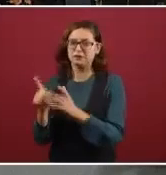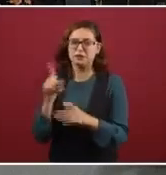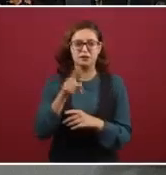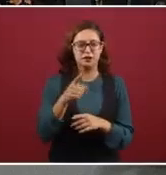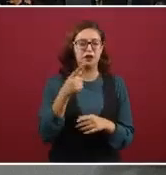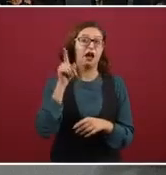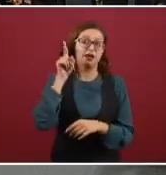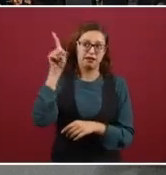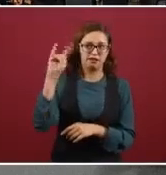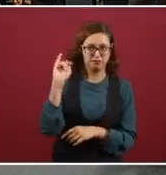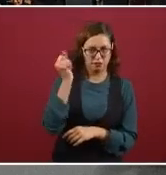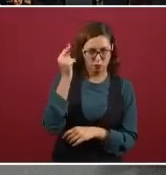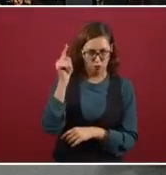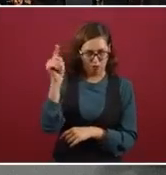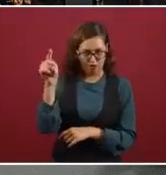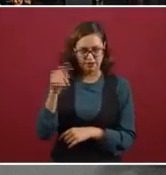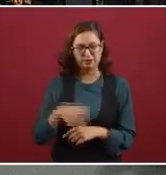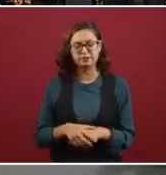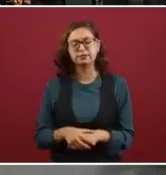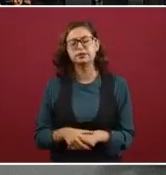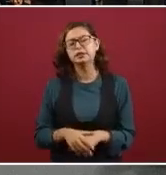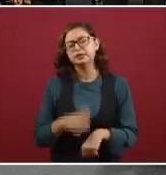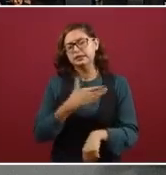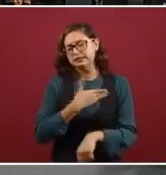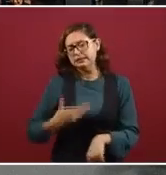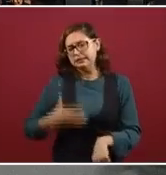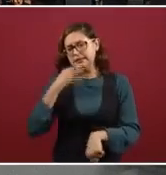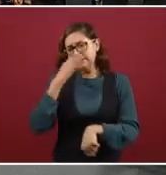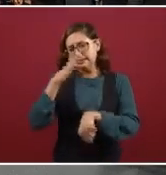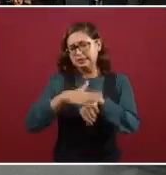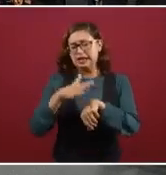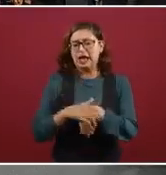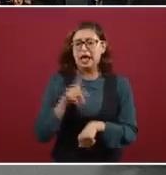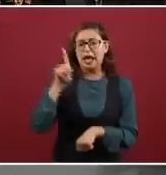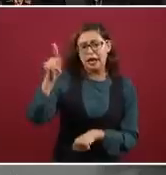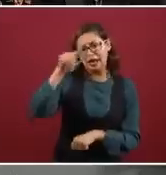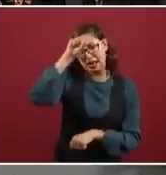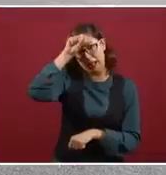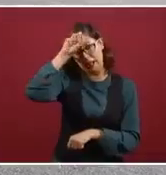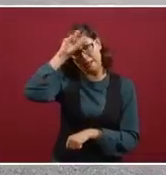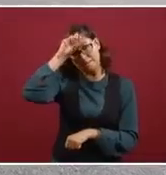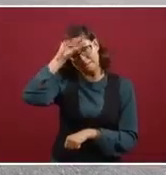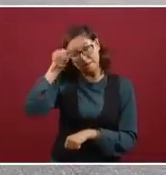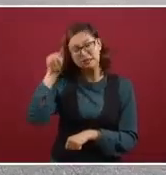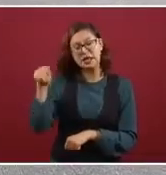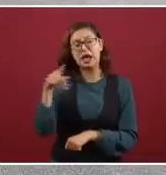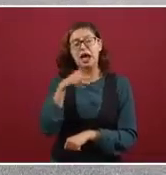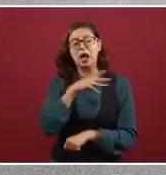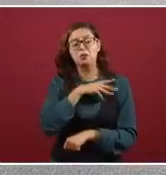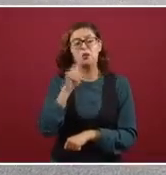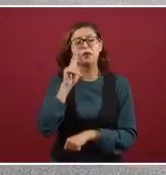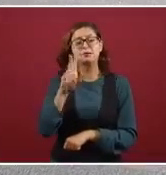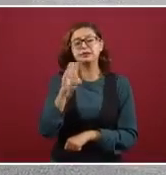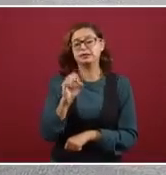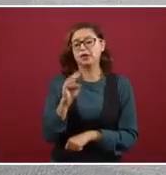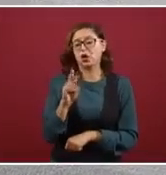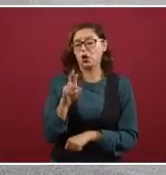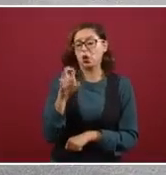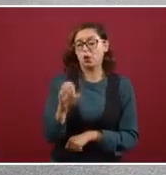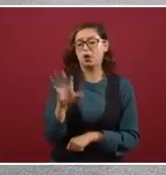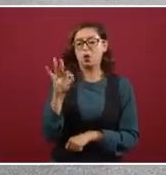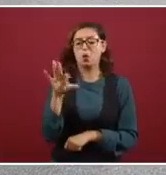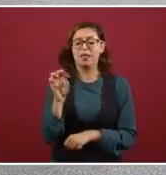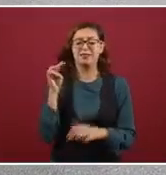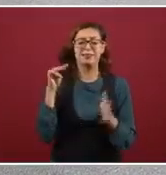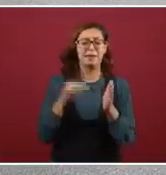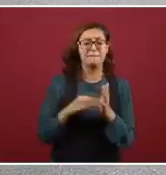hoy se cumplen 5 años del derrame de la mina Buenavista del Cobre de 40.000 metros cúbicos en el río